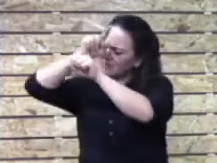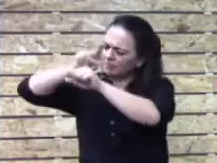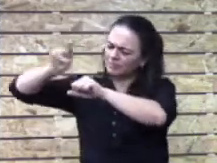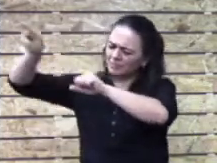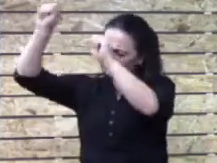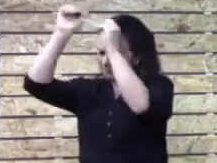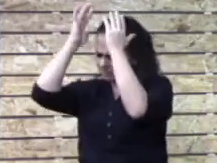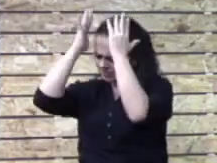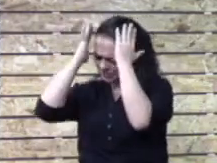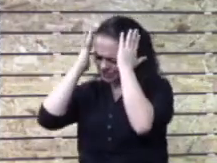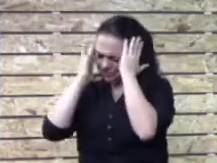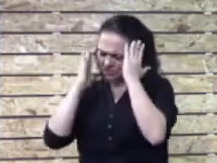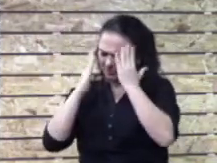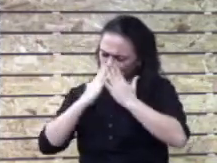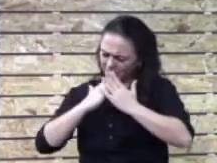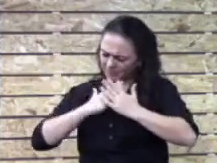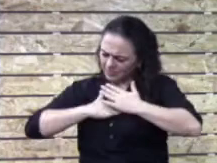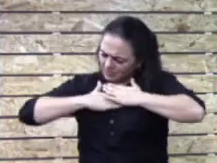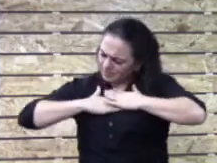descansa en ti.